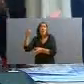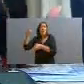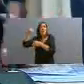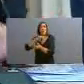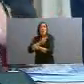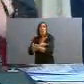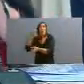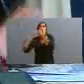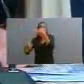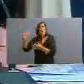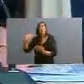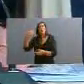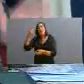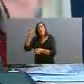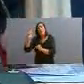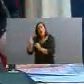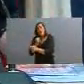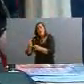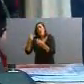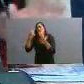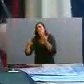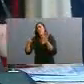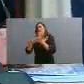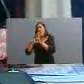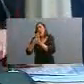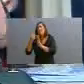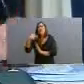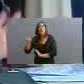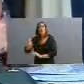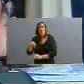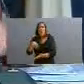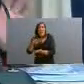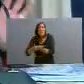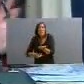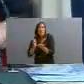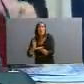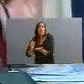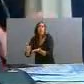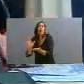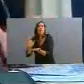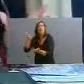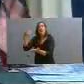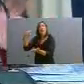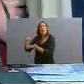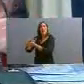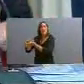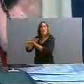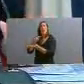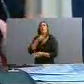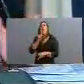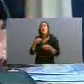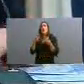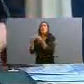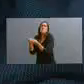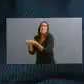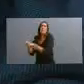20 discursos, pero esto seguirá así. Esto quiero aclararlo para evitar malos entendidos y que nadie se sienta presionado, sino que tome las